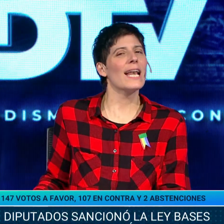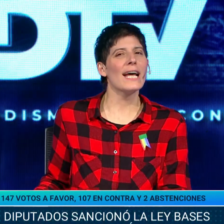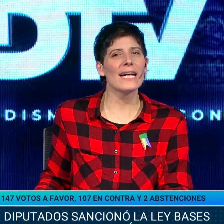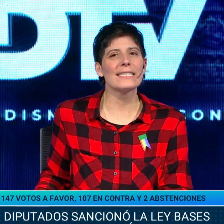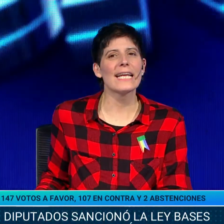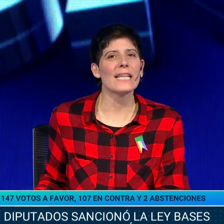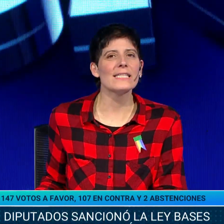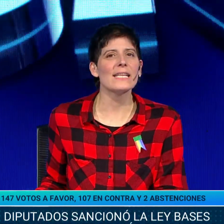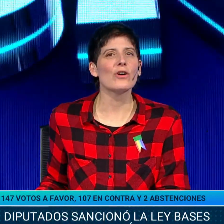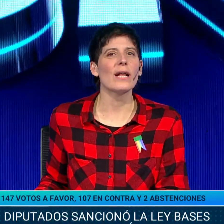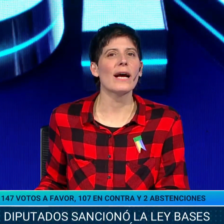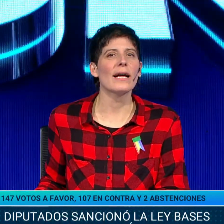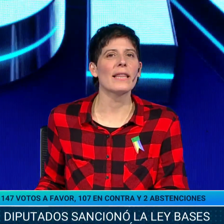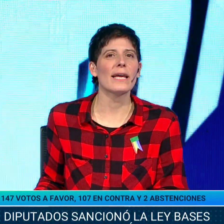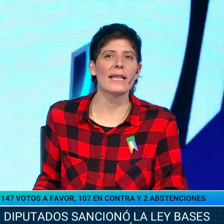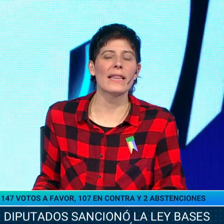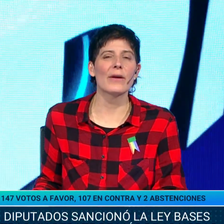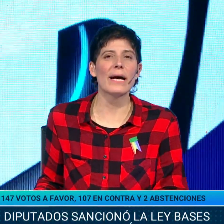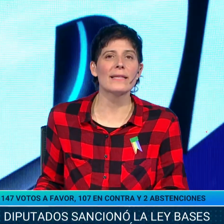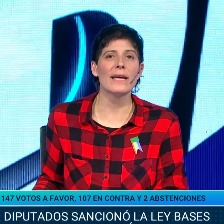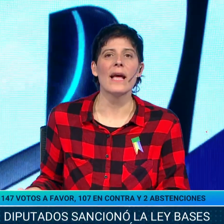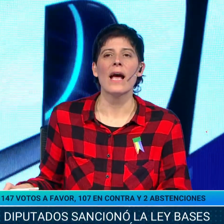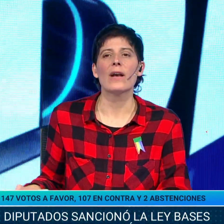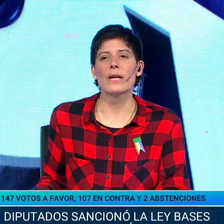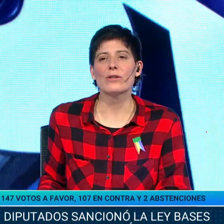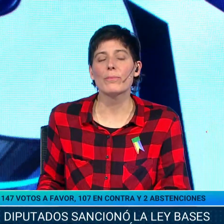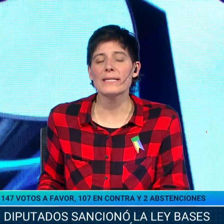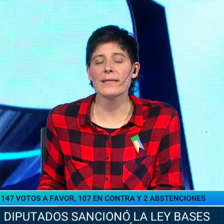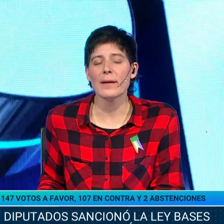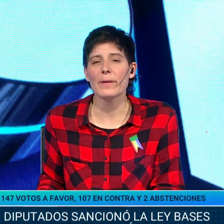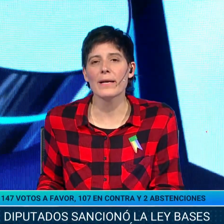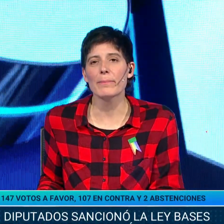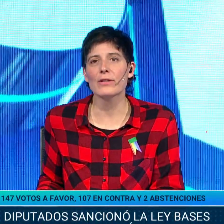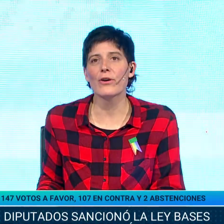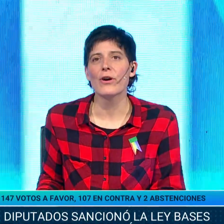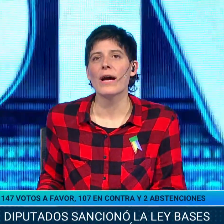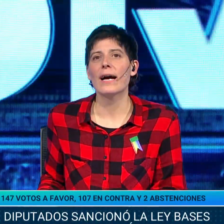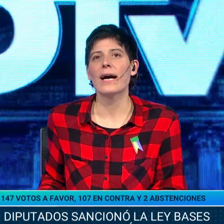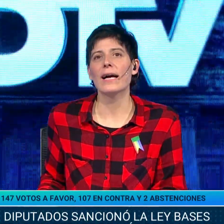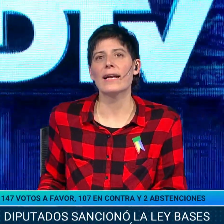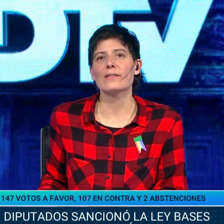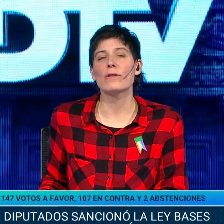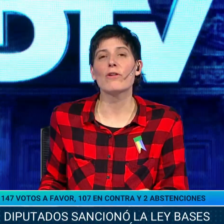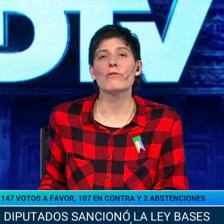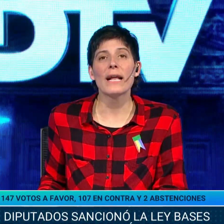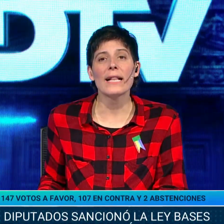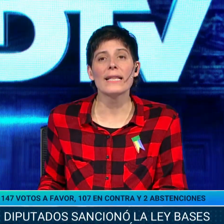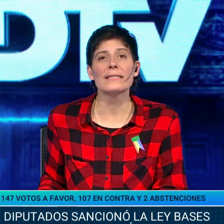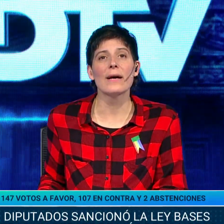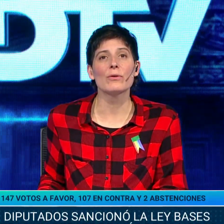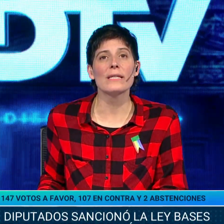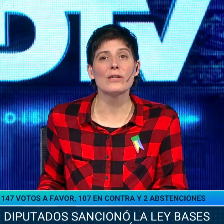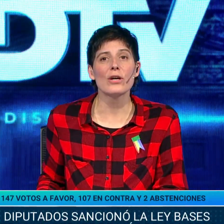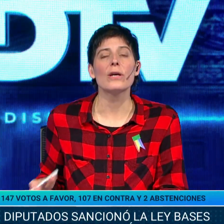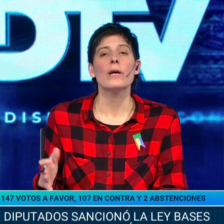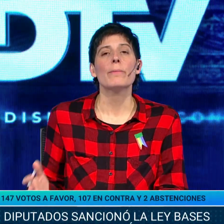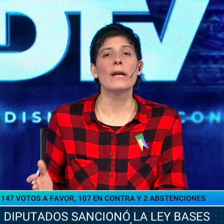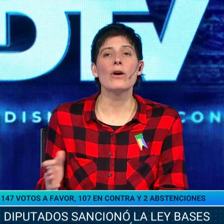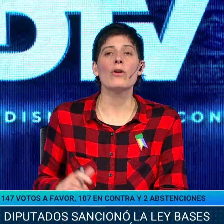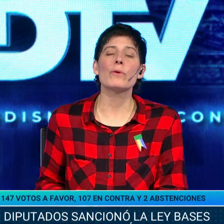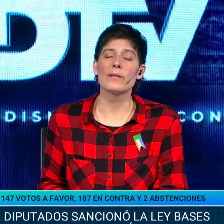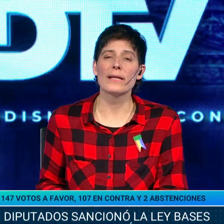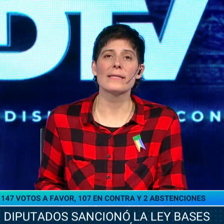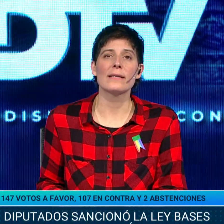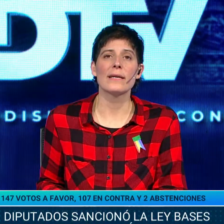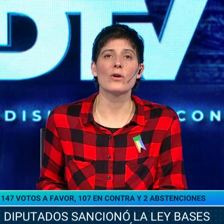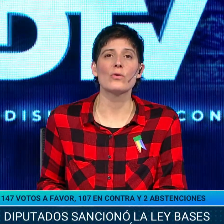fueron 10 largas e intensas horas de debate, algunas sorpresas también respecto al resultado final de esta votación,